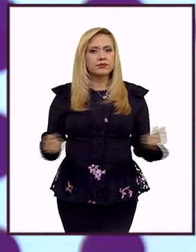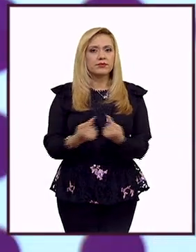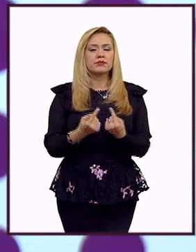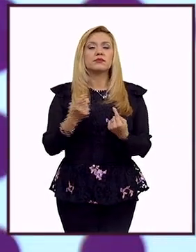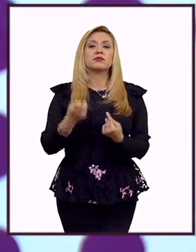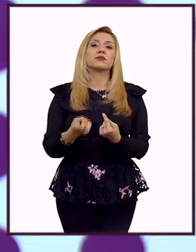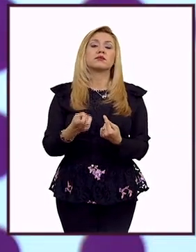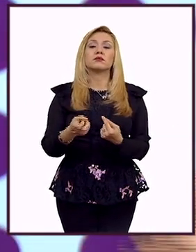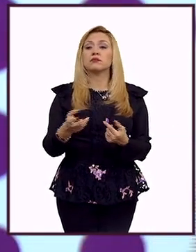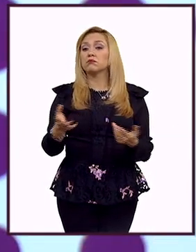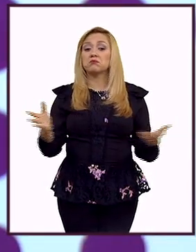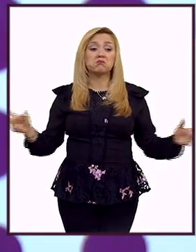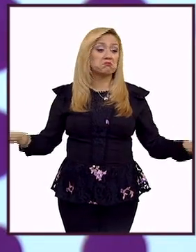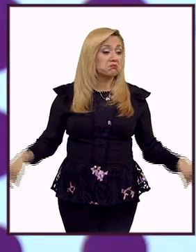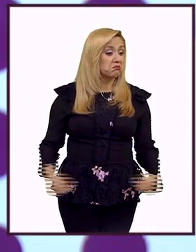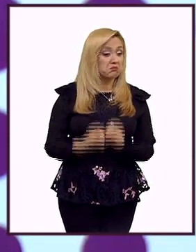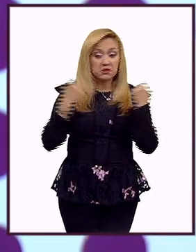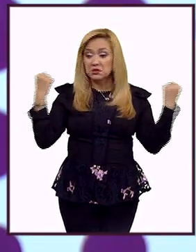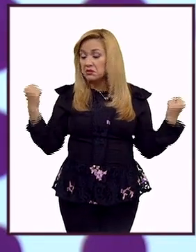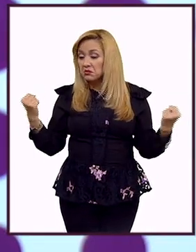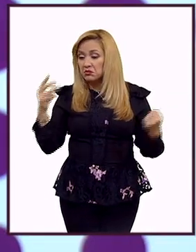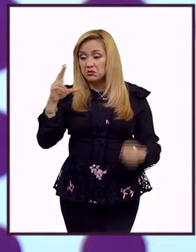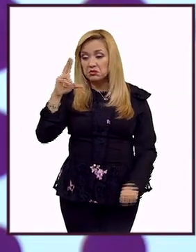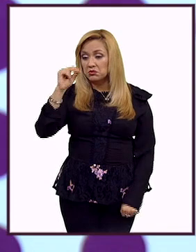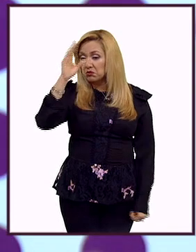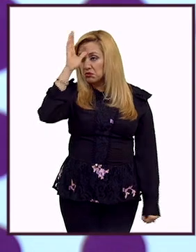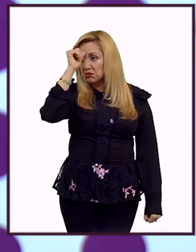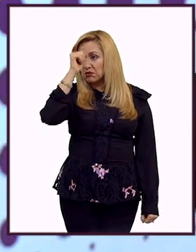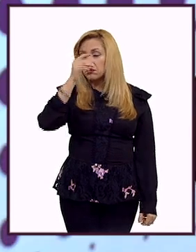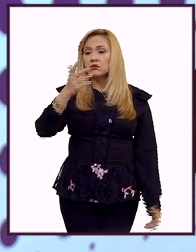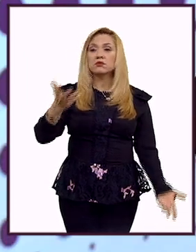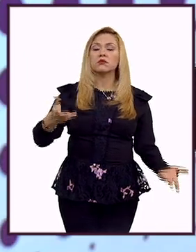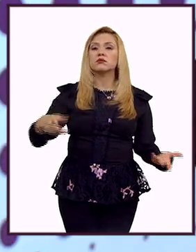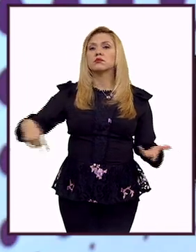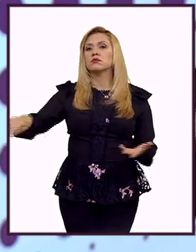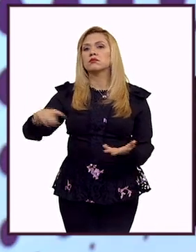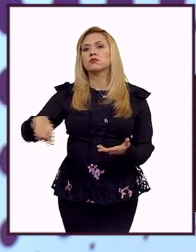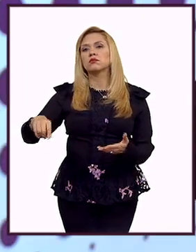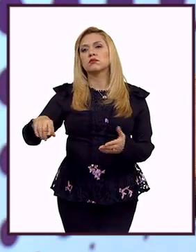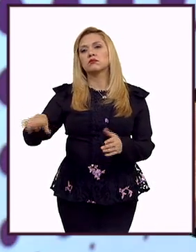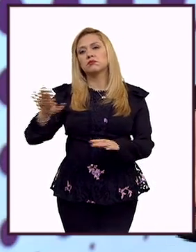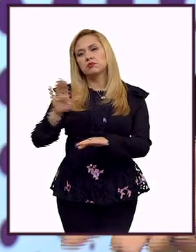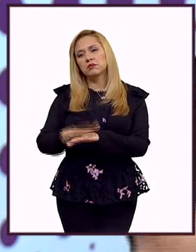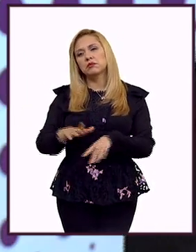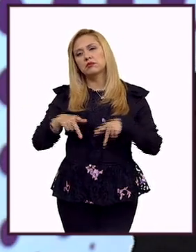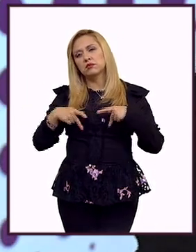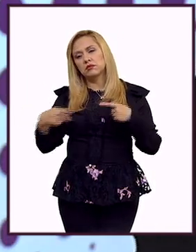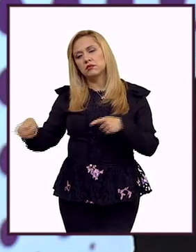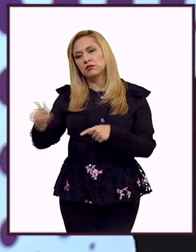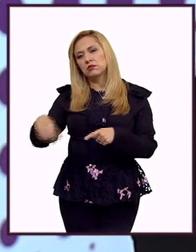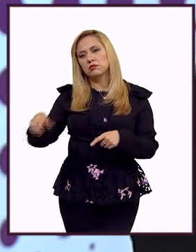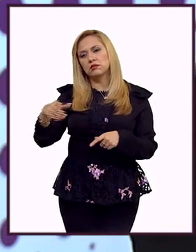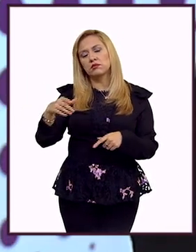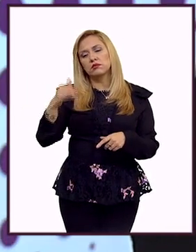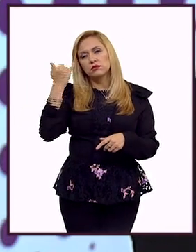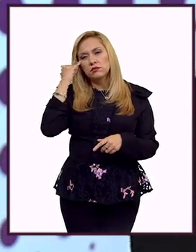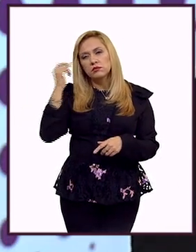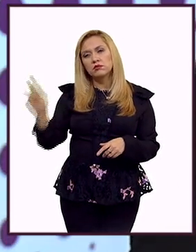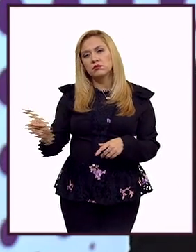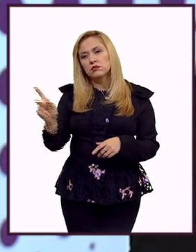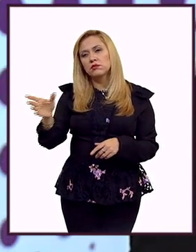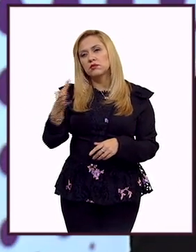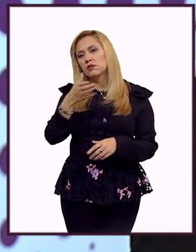el caso de desacuerdo, pues que aquellos que tienen menos derechos o que son más vulnerables, que ya dijimos que son las poblaciones indígenas o